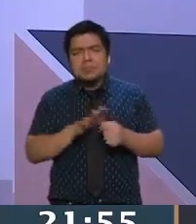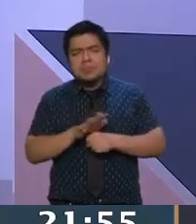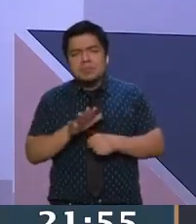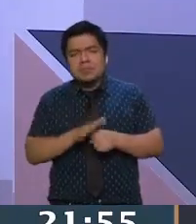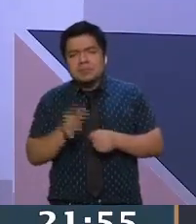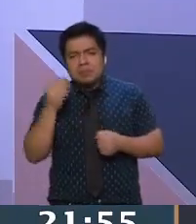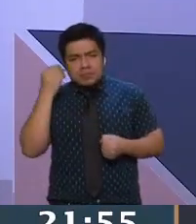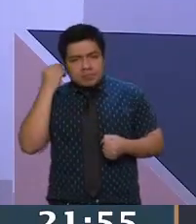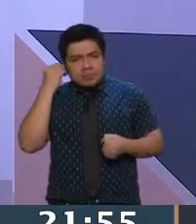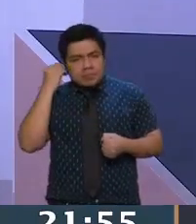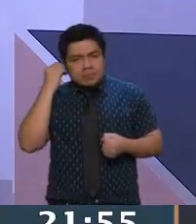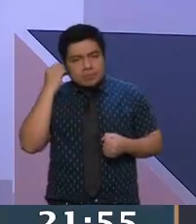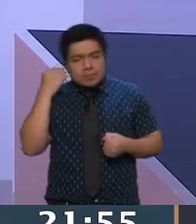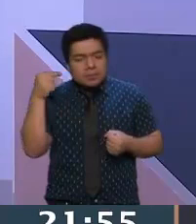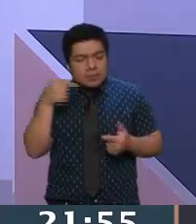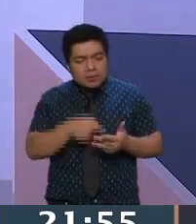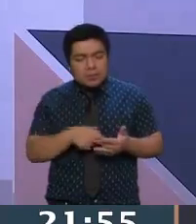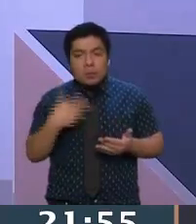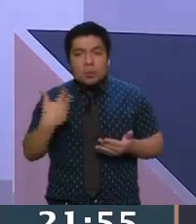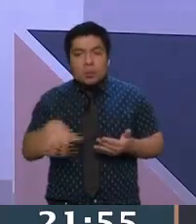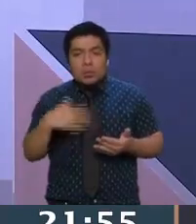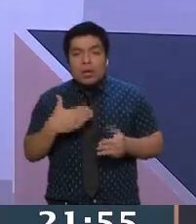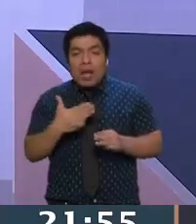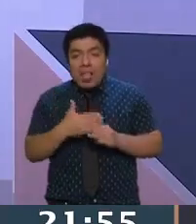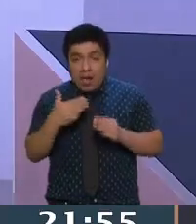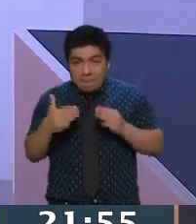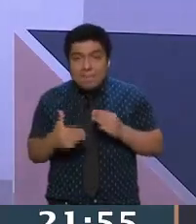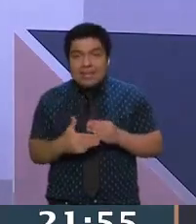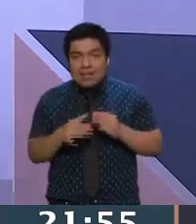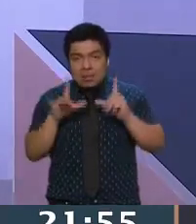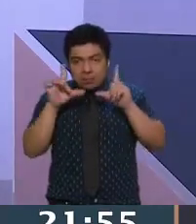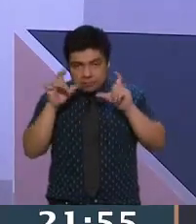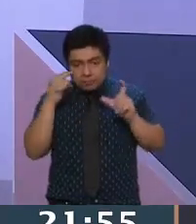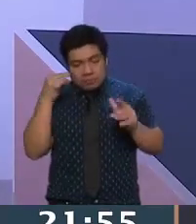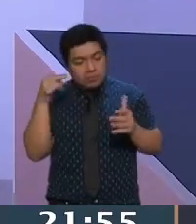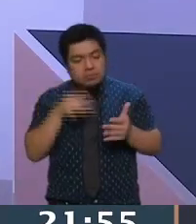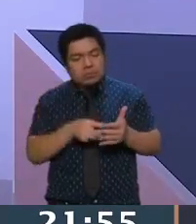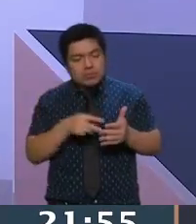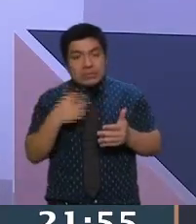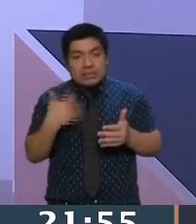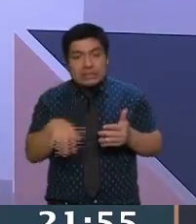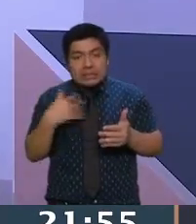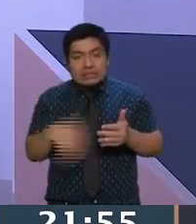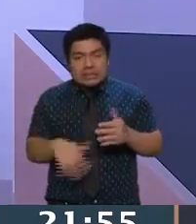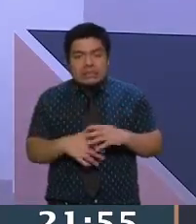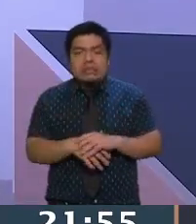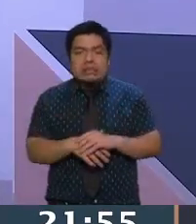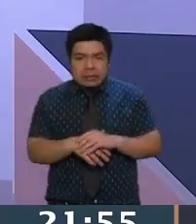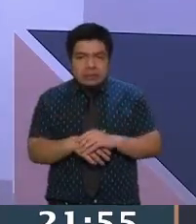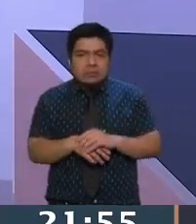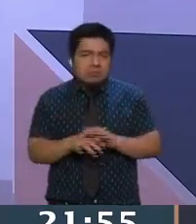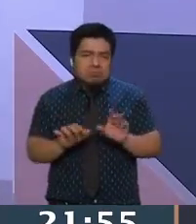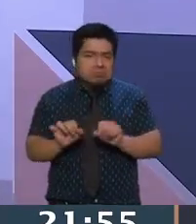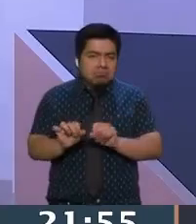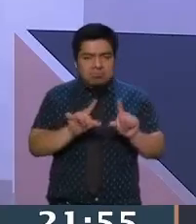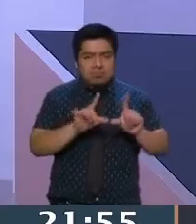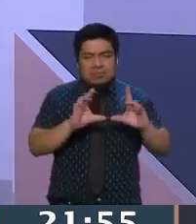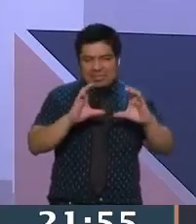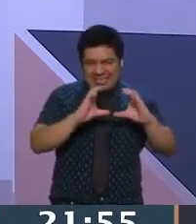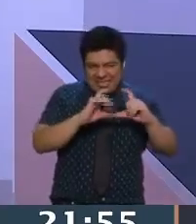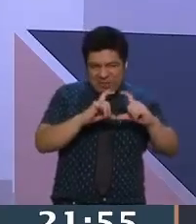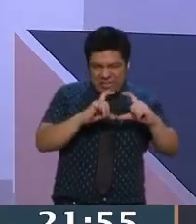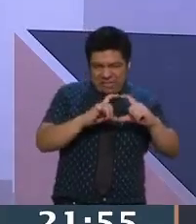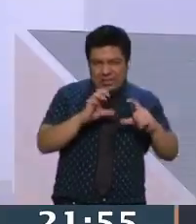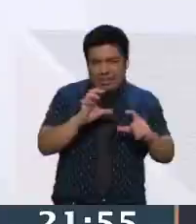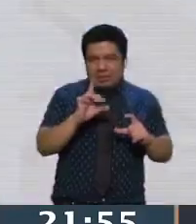es el material iconográfico, ¿no? Por una parte, pues es las portadas de los discos, ¿no?